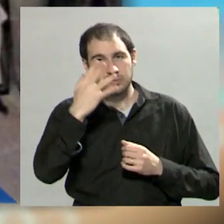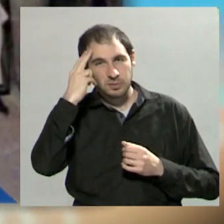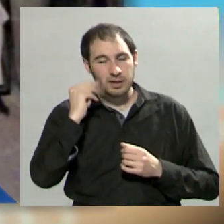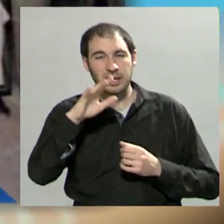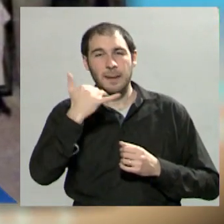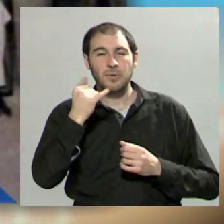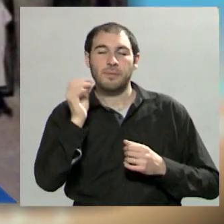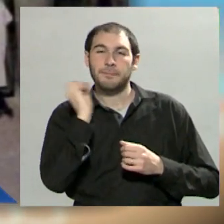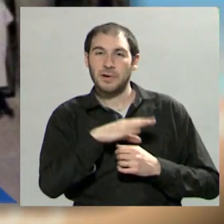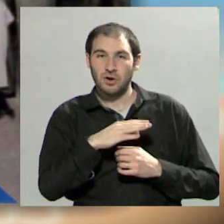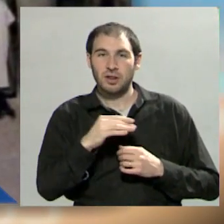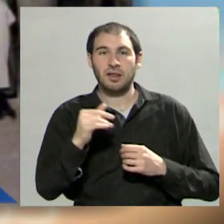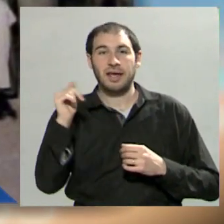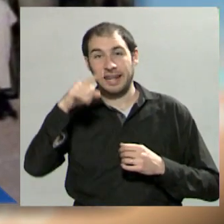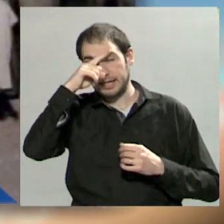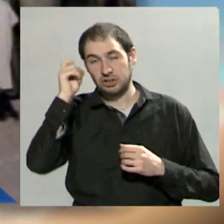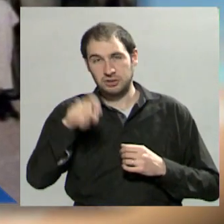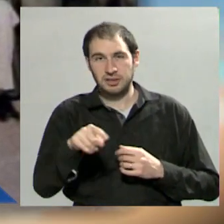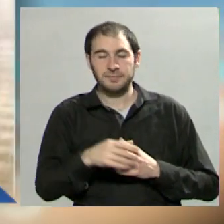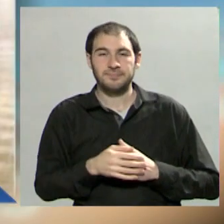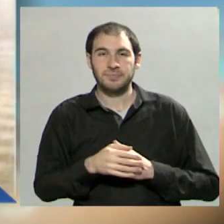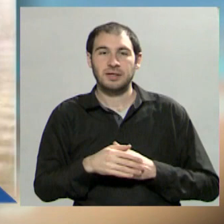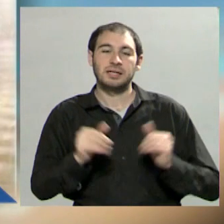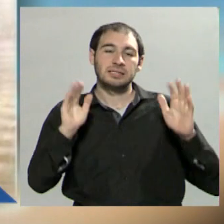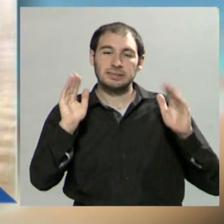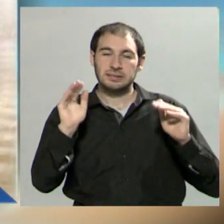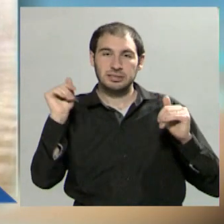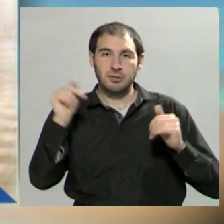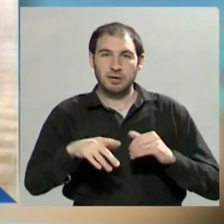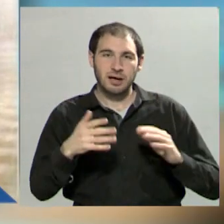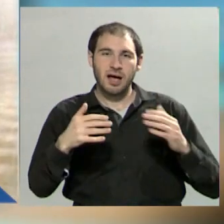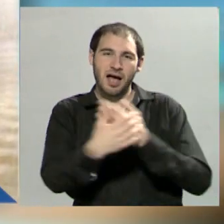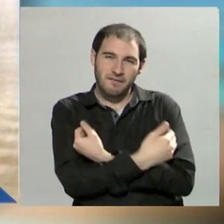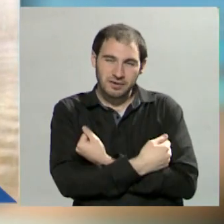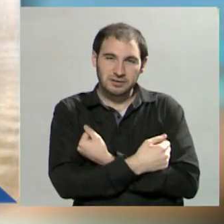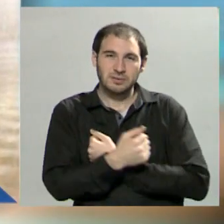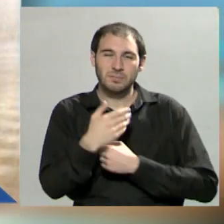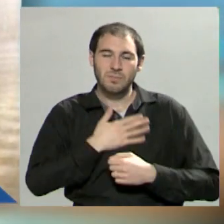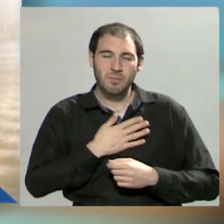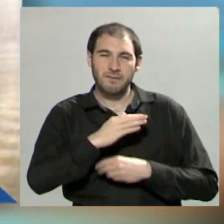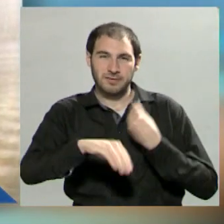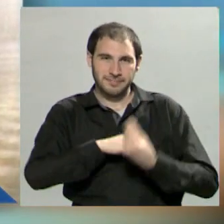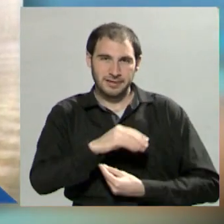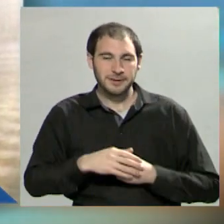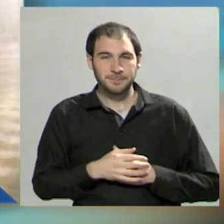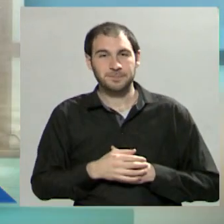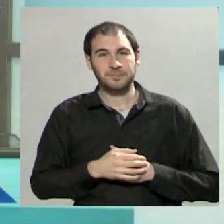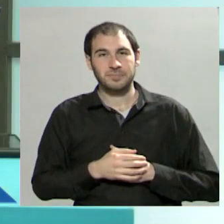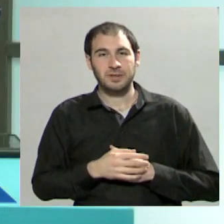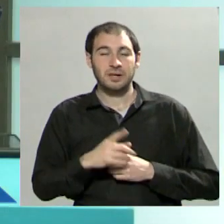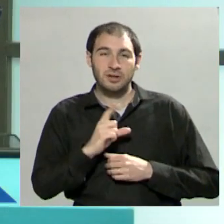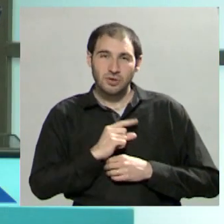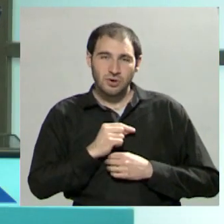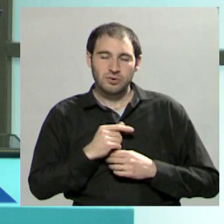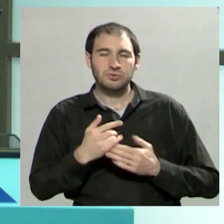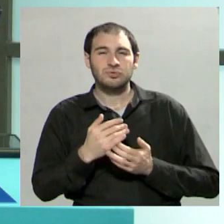los mejores a nivel nacional. Lo despedimos con un fuerte abrazo, le mandamos condolencias a su familia. Dolor y